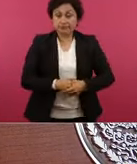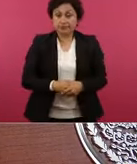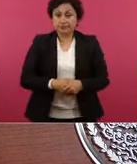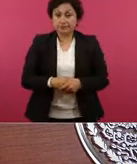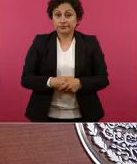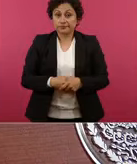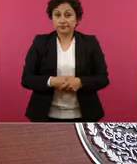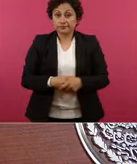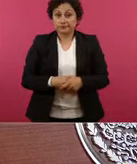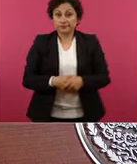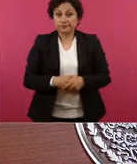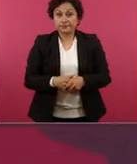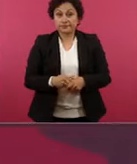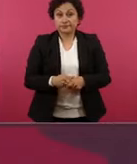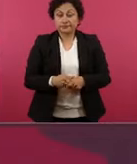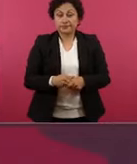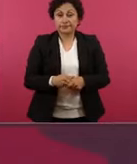Y